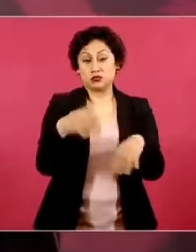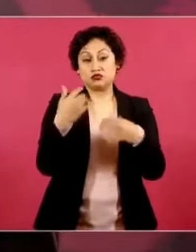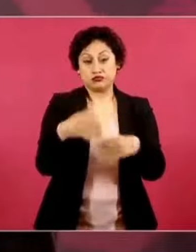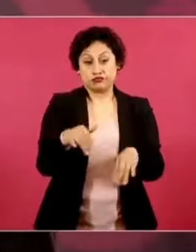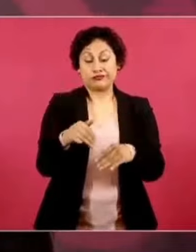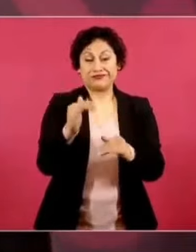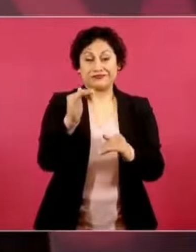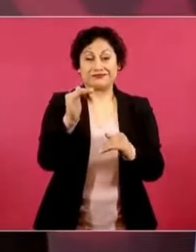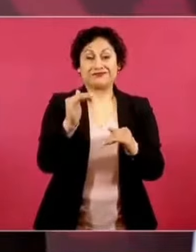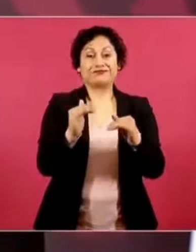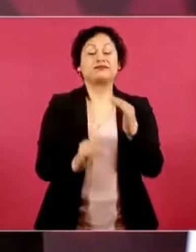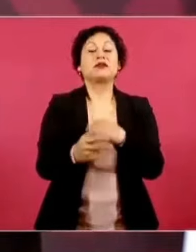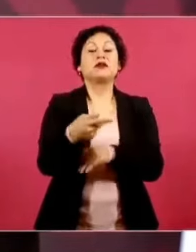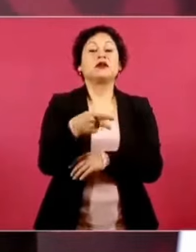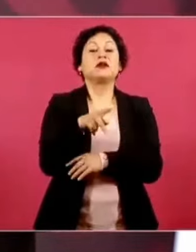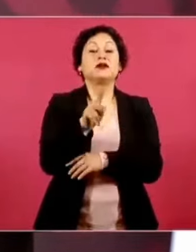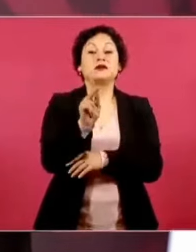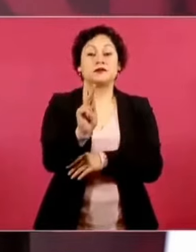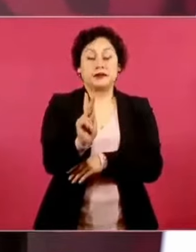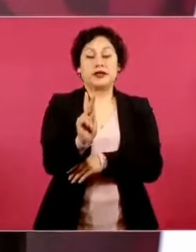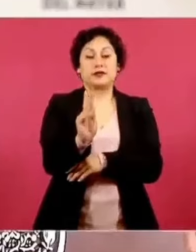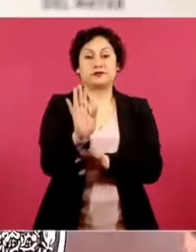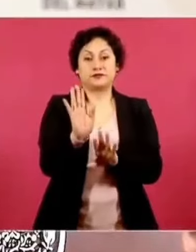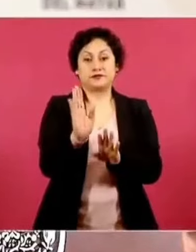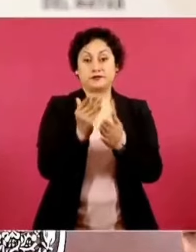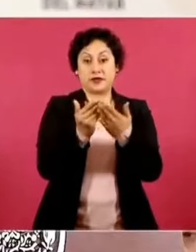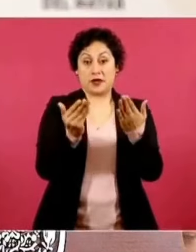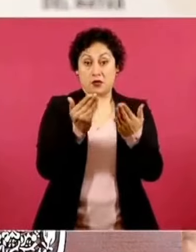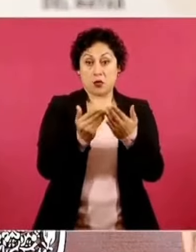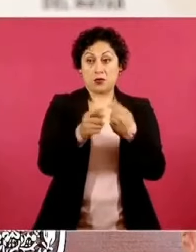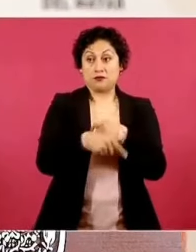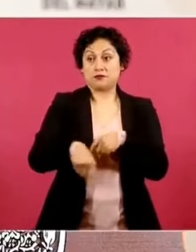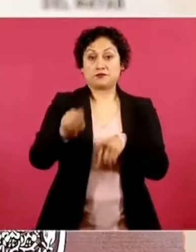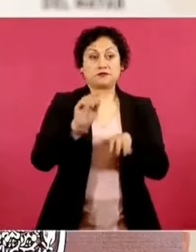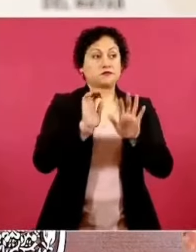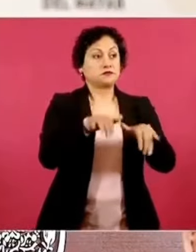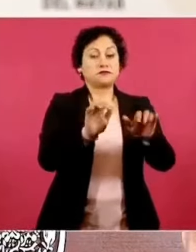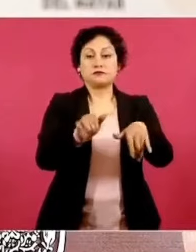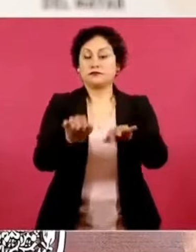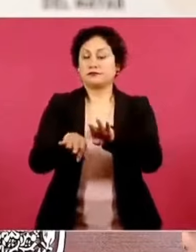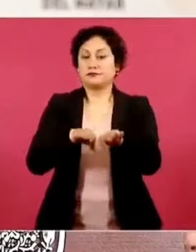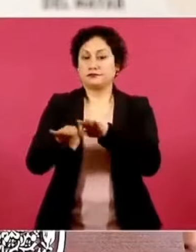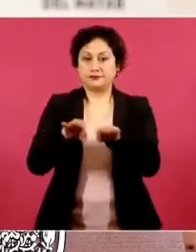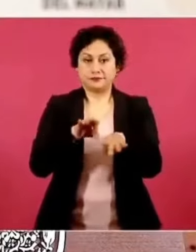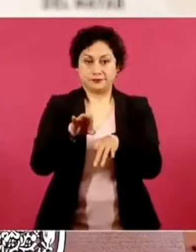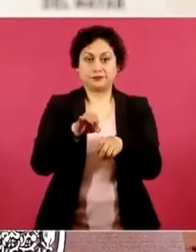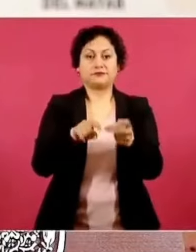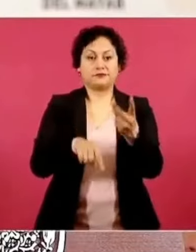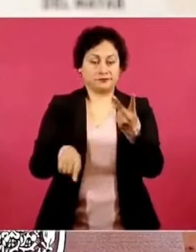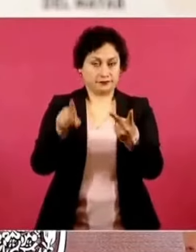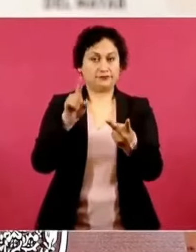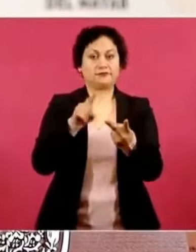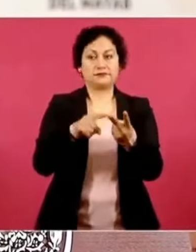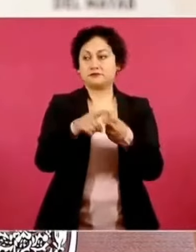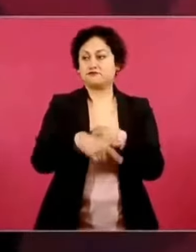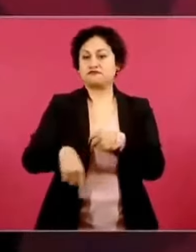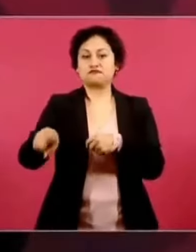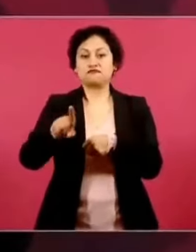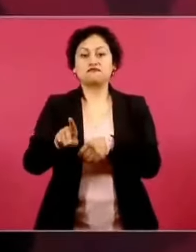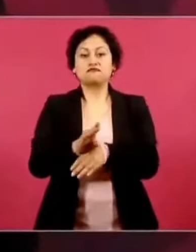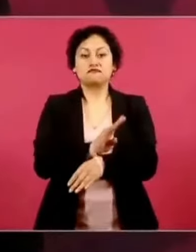además de que hay trabajo de que hay empleo han aumentado también como no